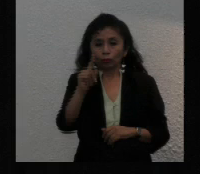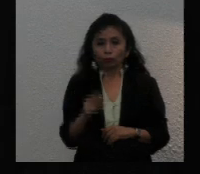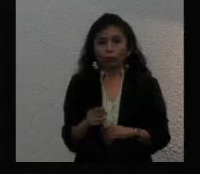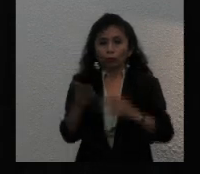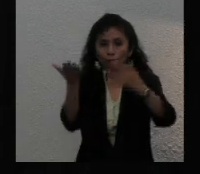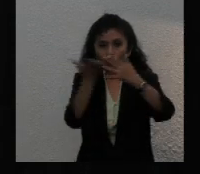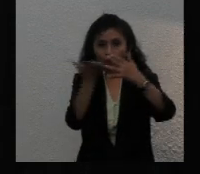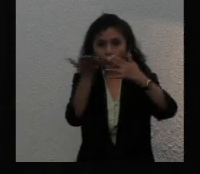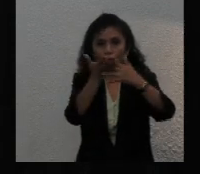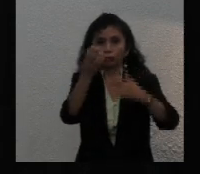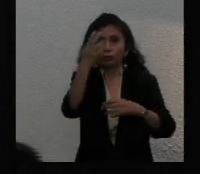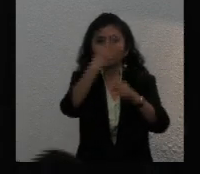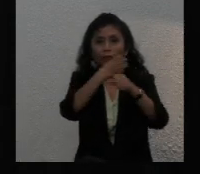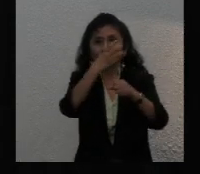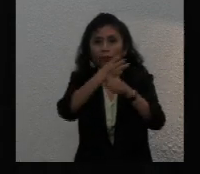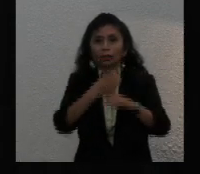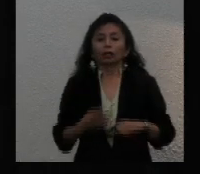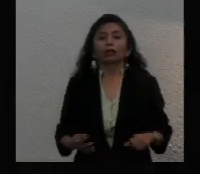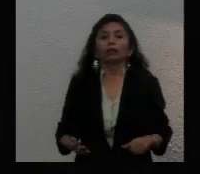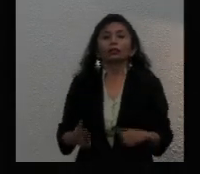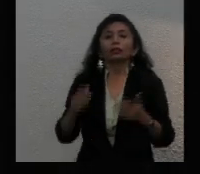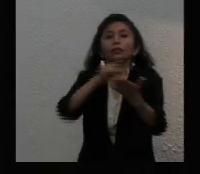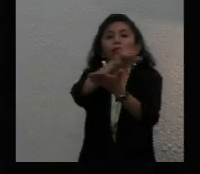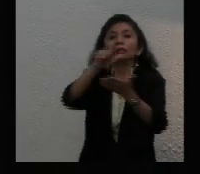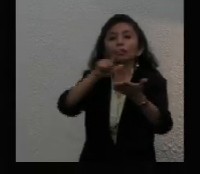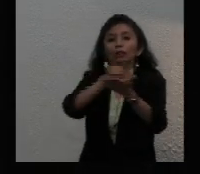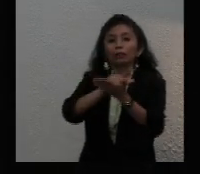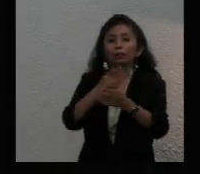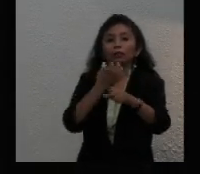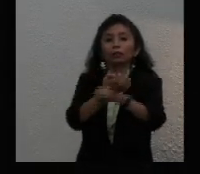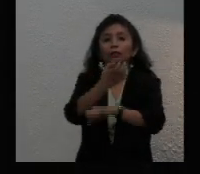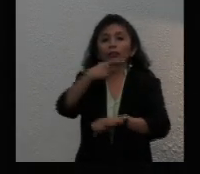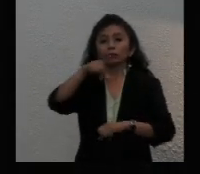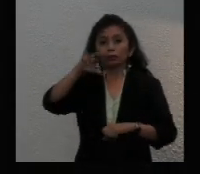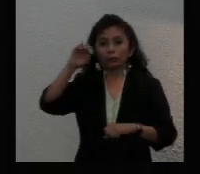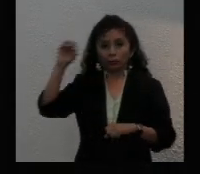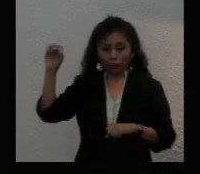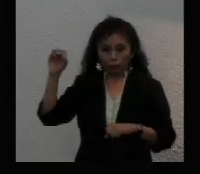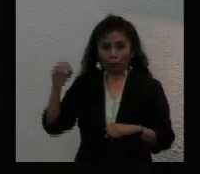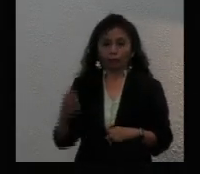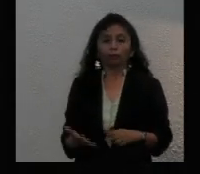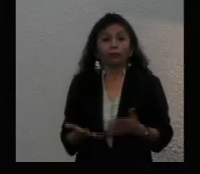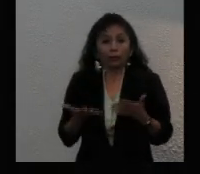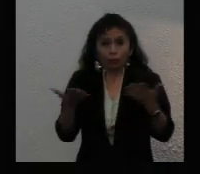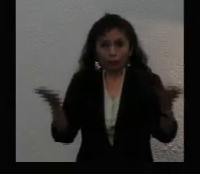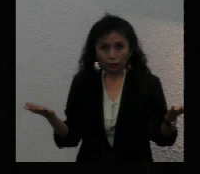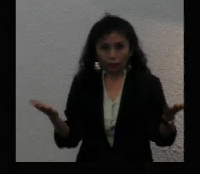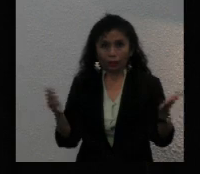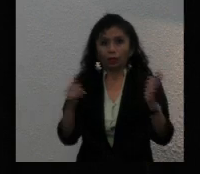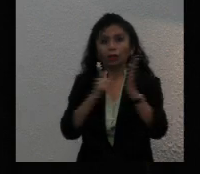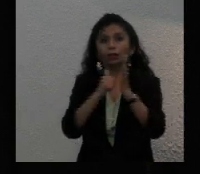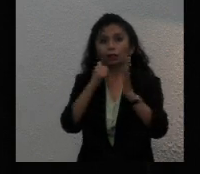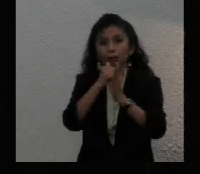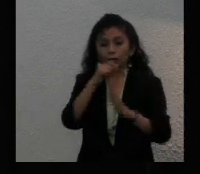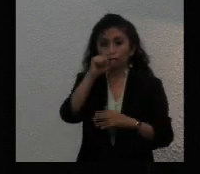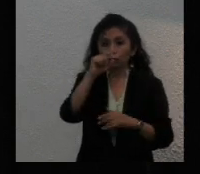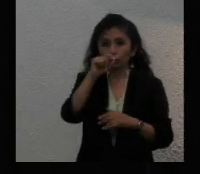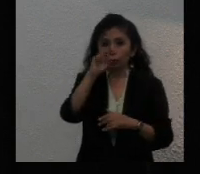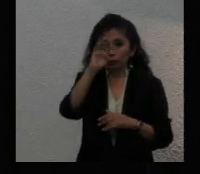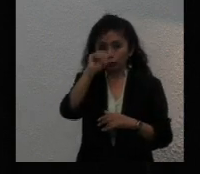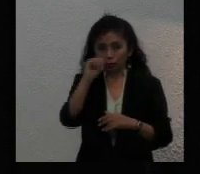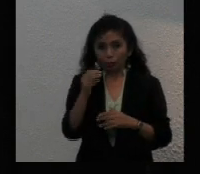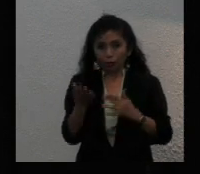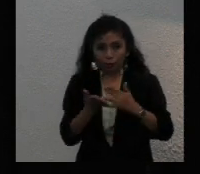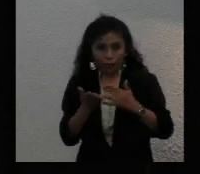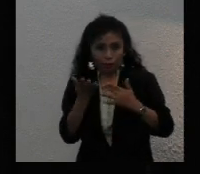tercera, de la Constitución Política del Estado Libre y Soberano de Quintana Roo, así como el artículo 29, fracción